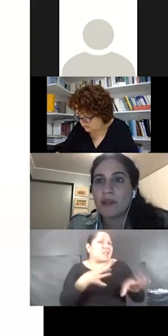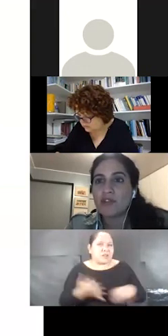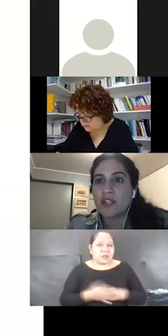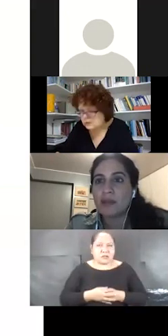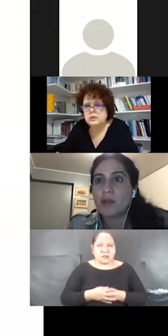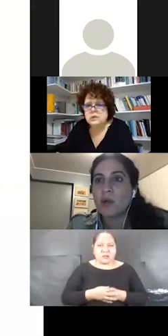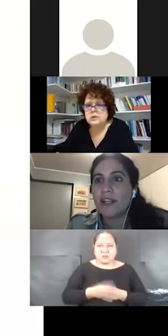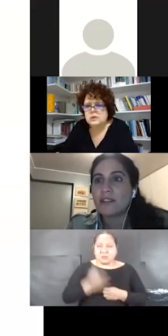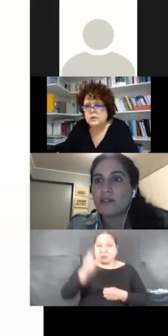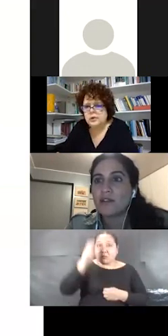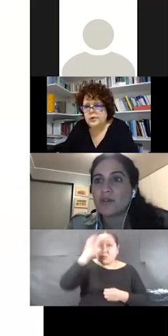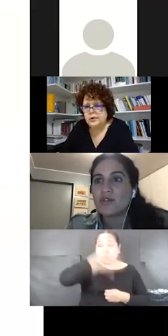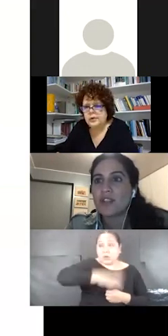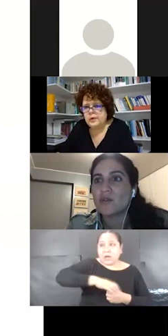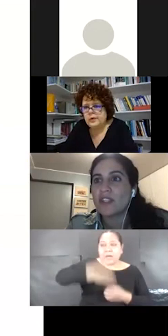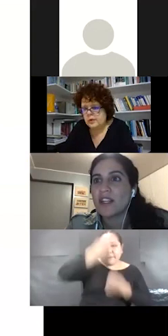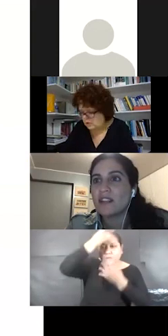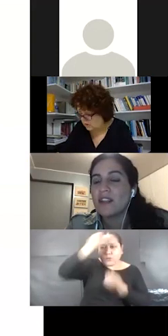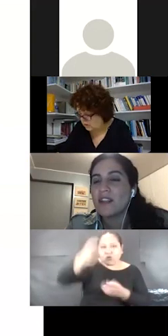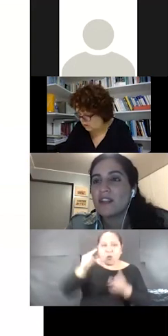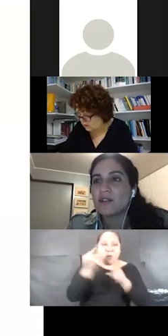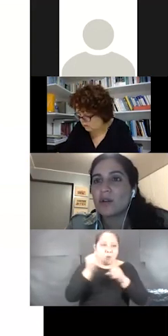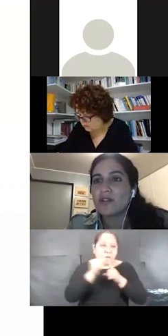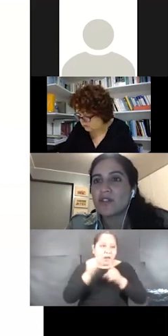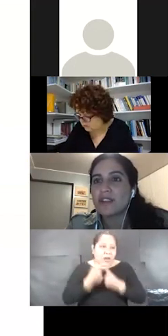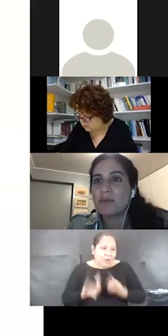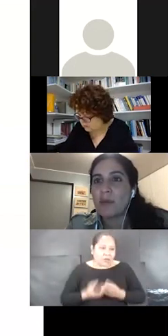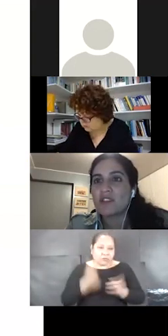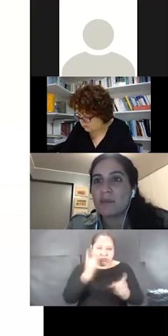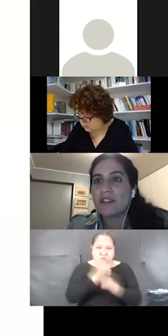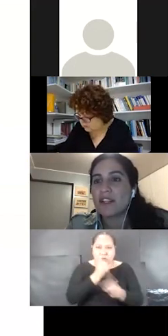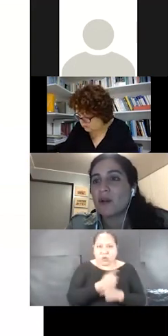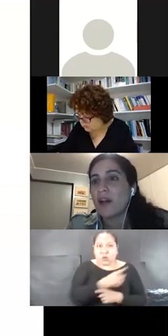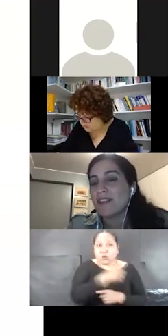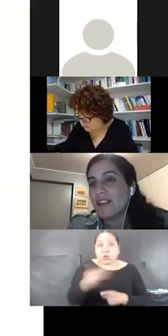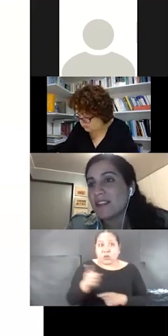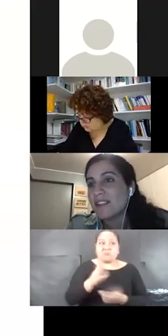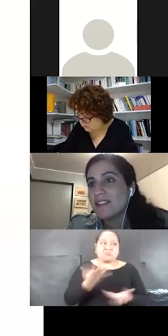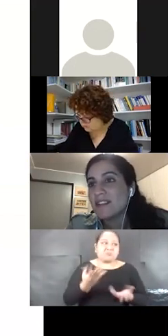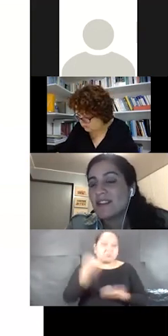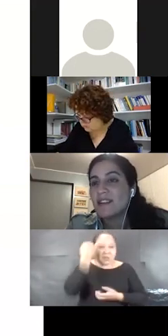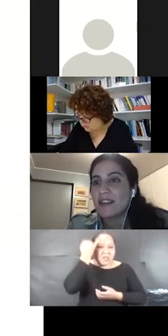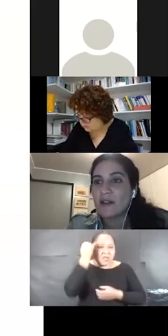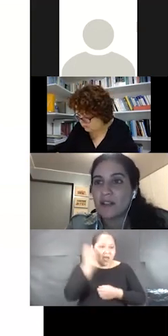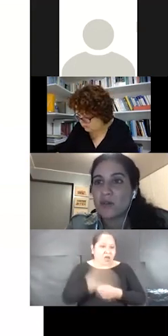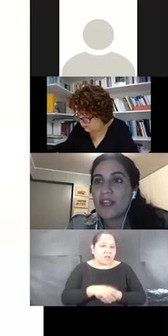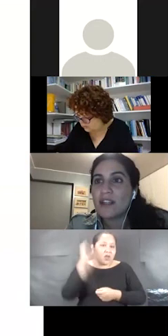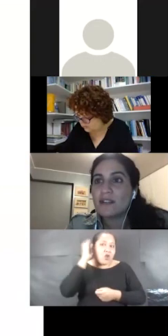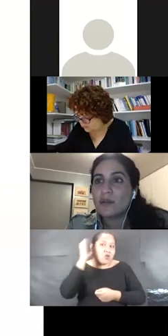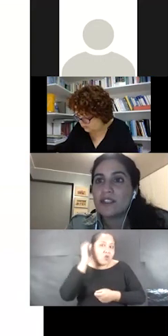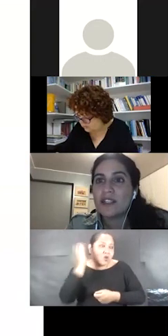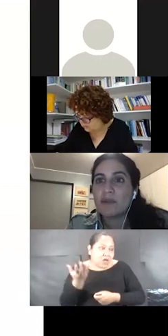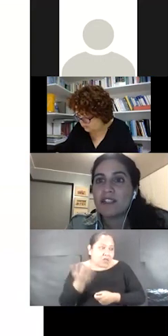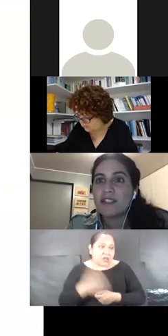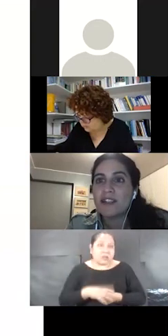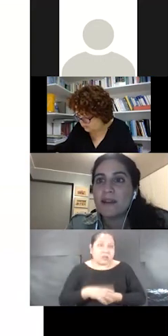para poder usar términos correctos. Ustedes sugieren que todos los oyentes podamos aprender lengua de señas. ¿Qué es lo que sugieren?